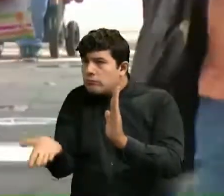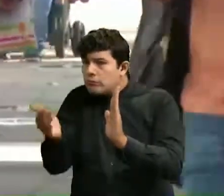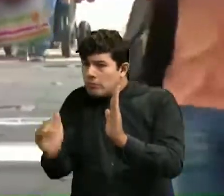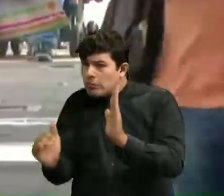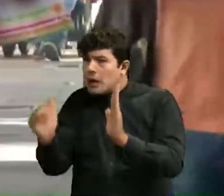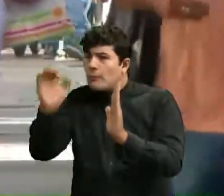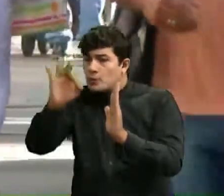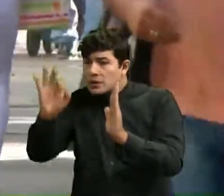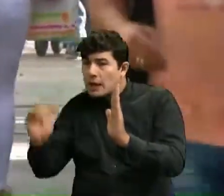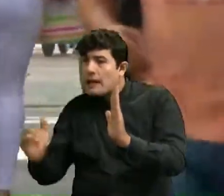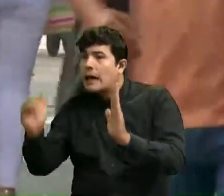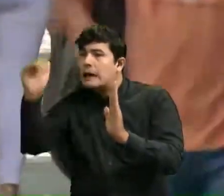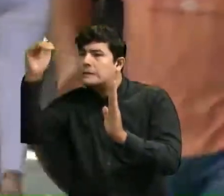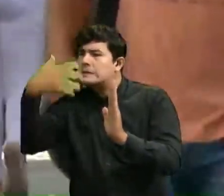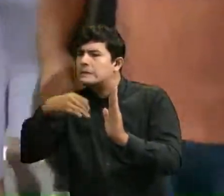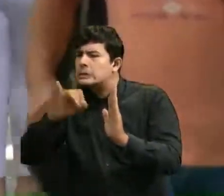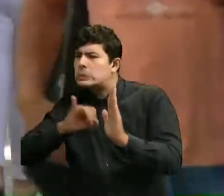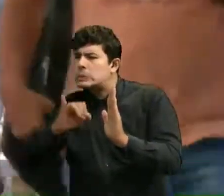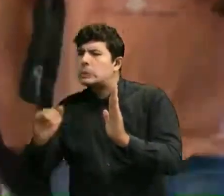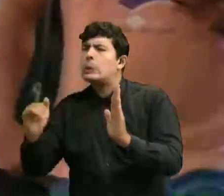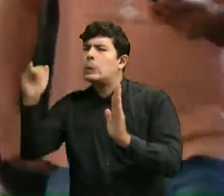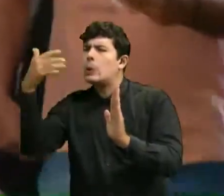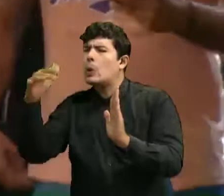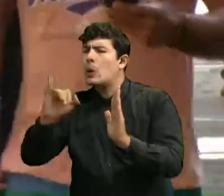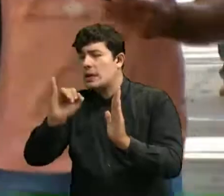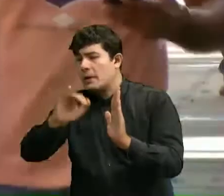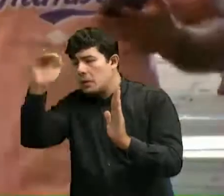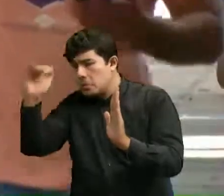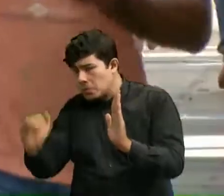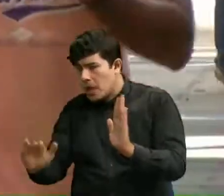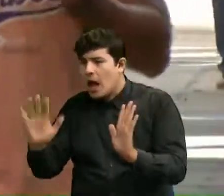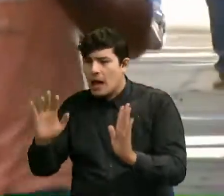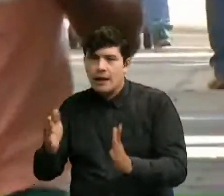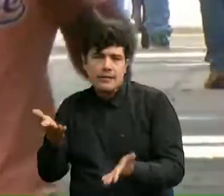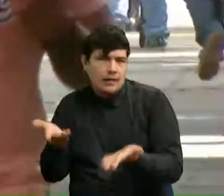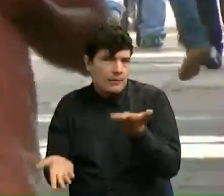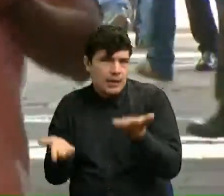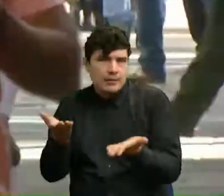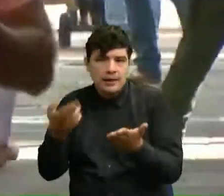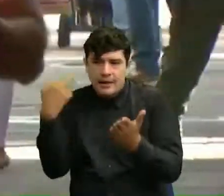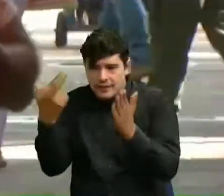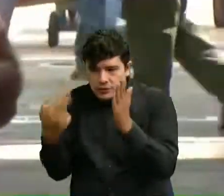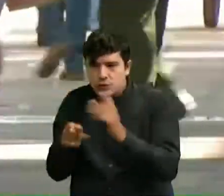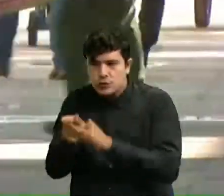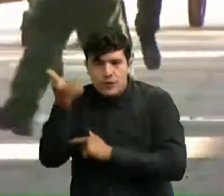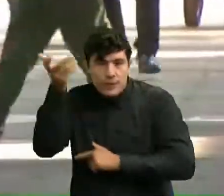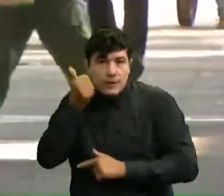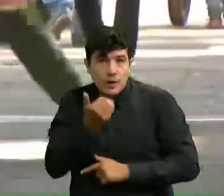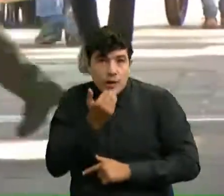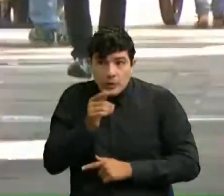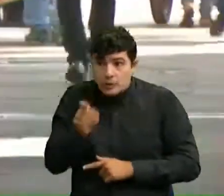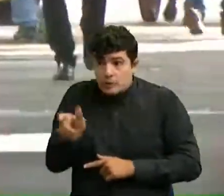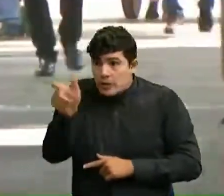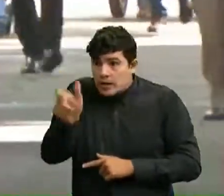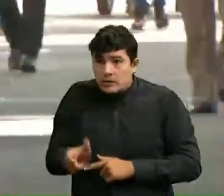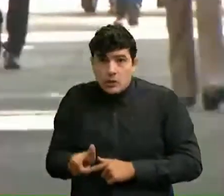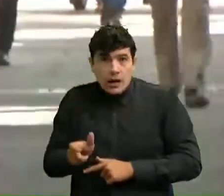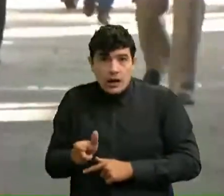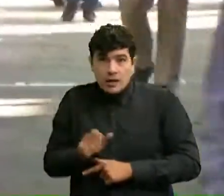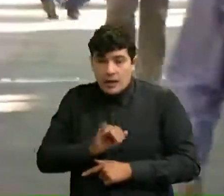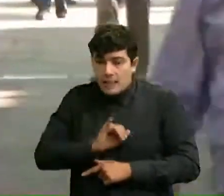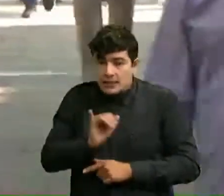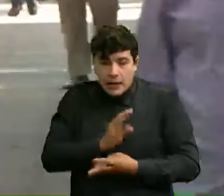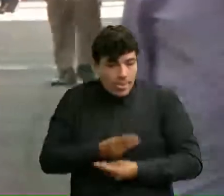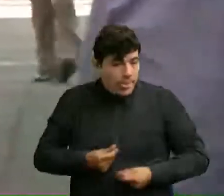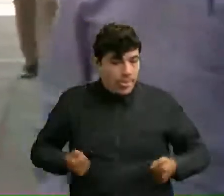disminuyendo, entrarán a hacer la revisión de la pensión. A tal punto que cuando la persona ya no tiene un estado de